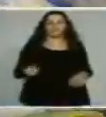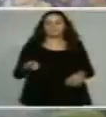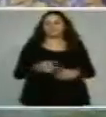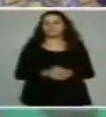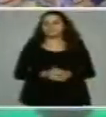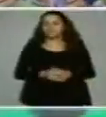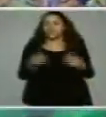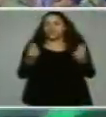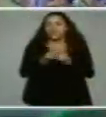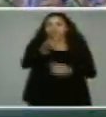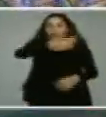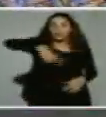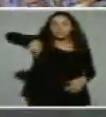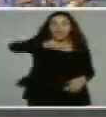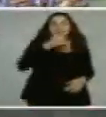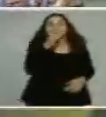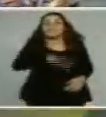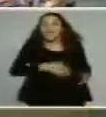chinchocito Con